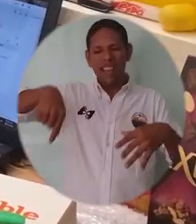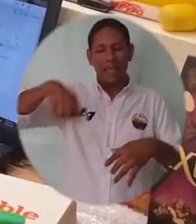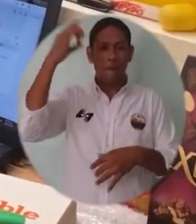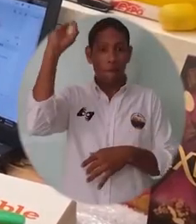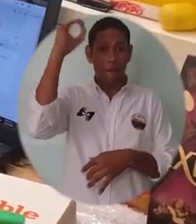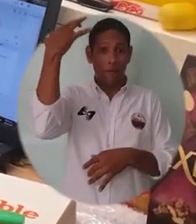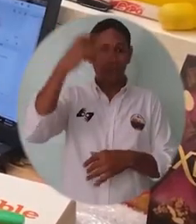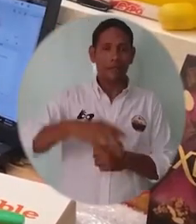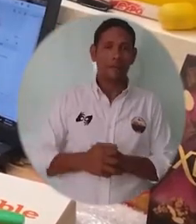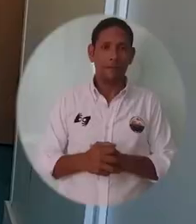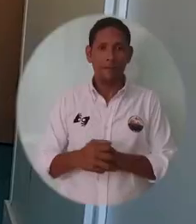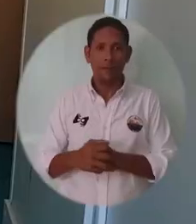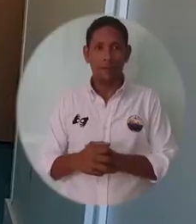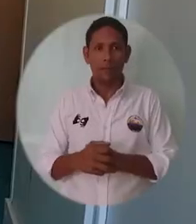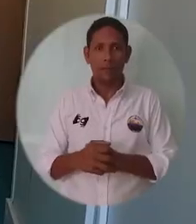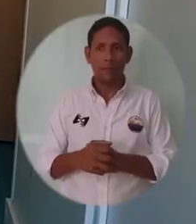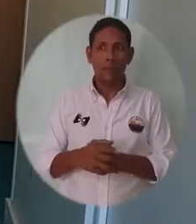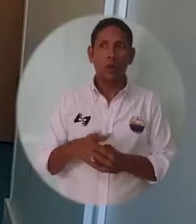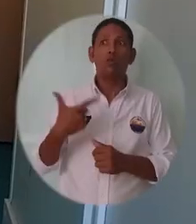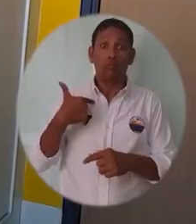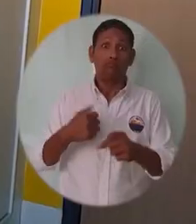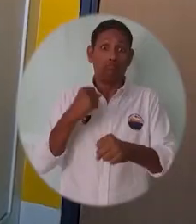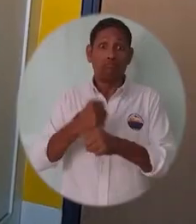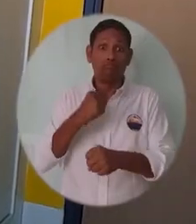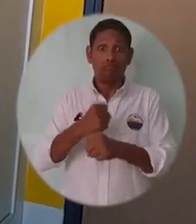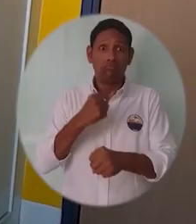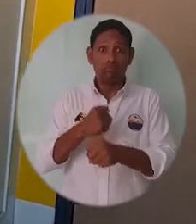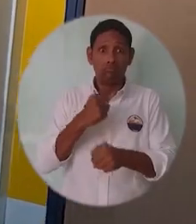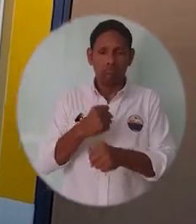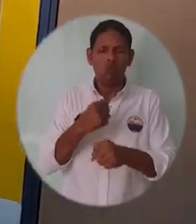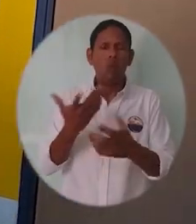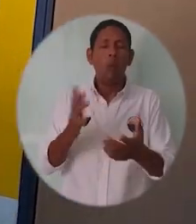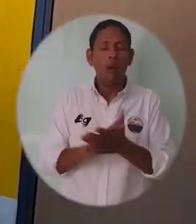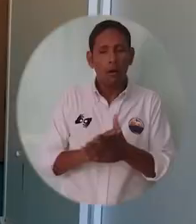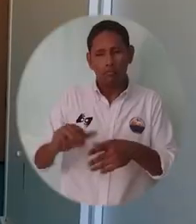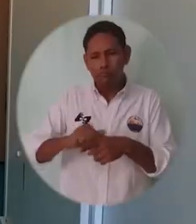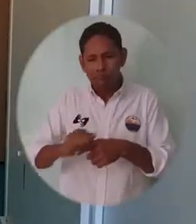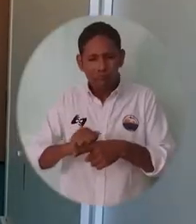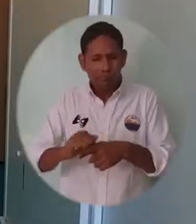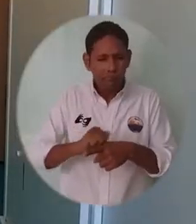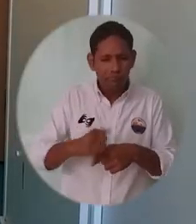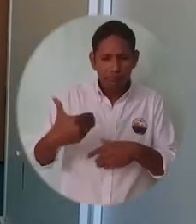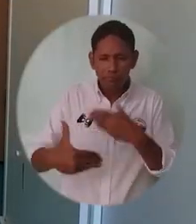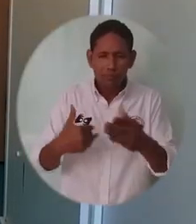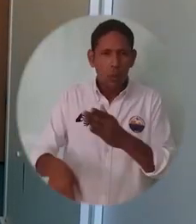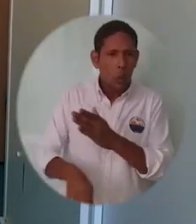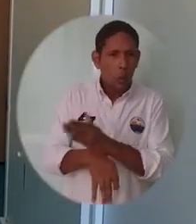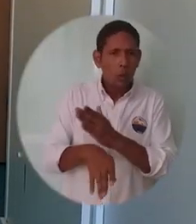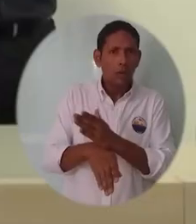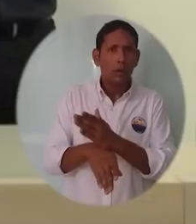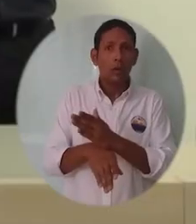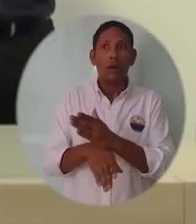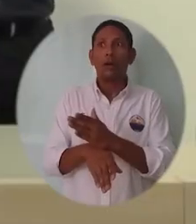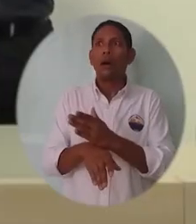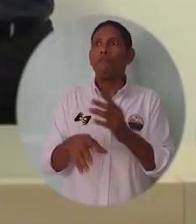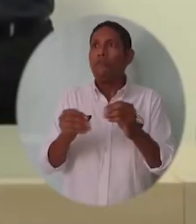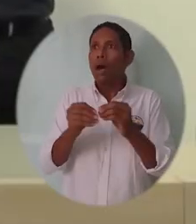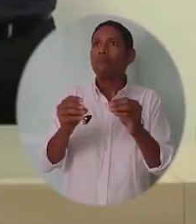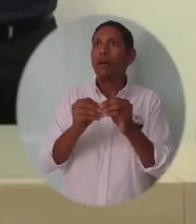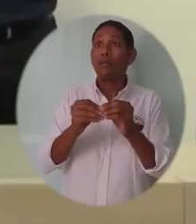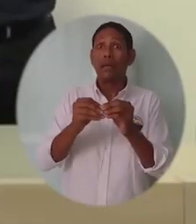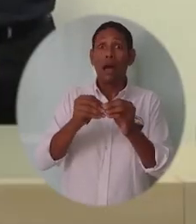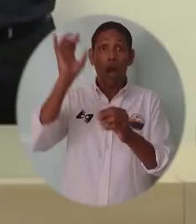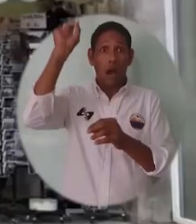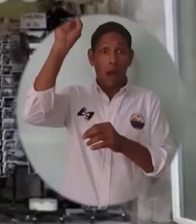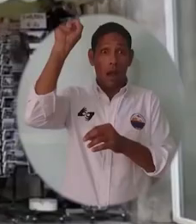francesa. Por medio del teletrabajo he continuado con dichas prácticas y gracias a todas las mesuras